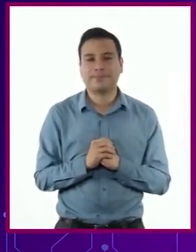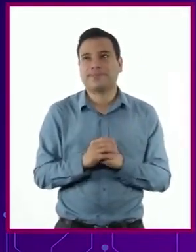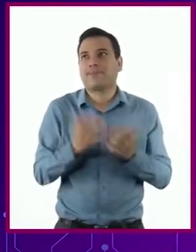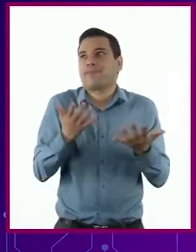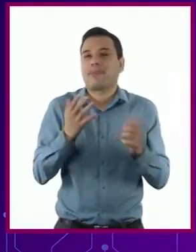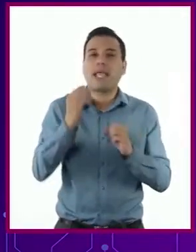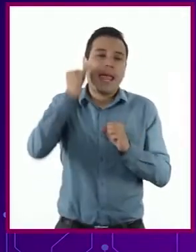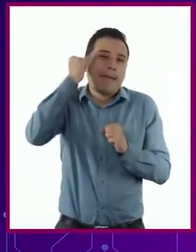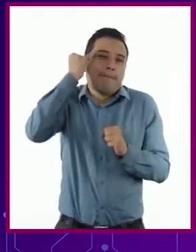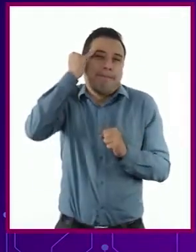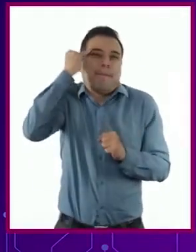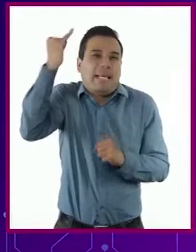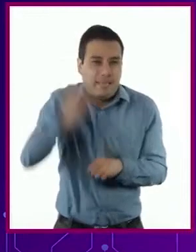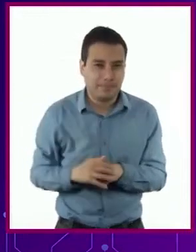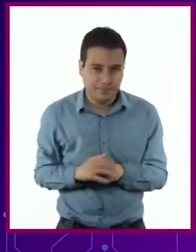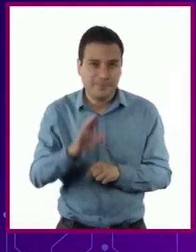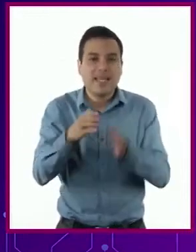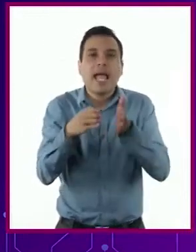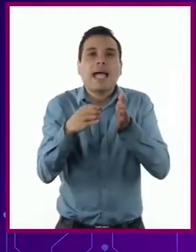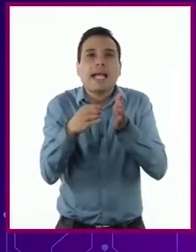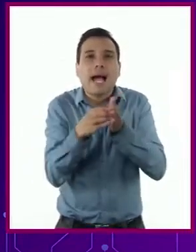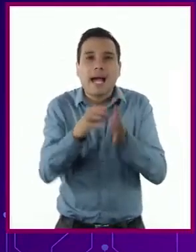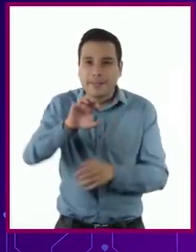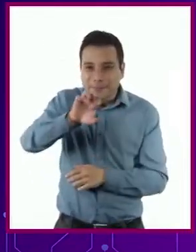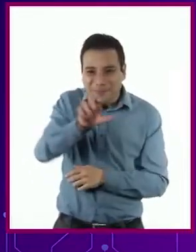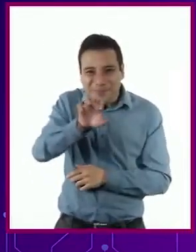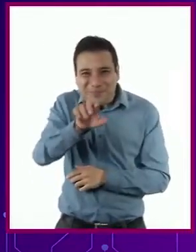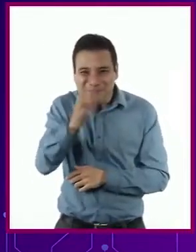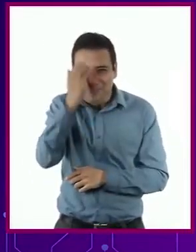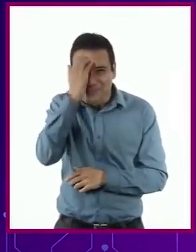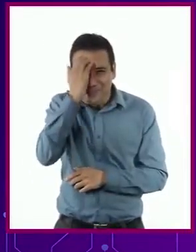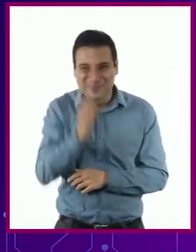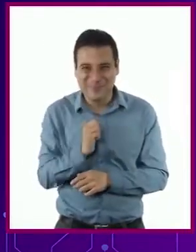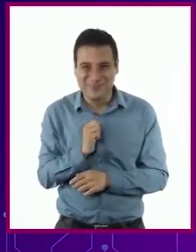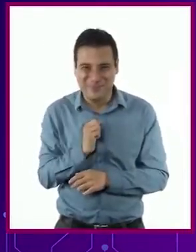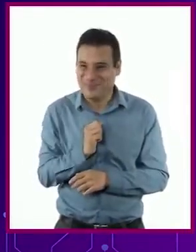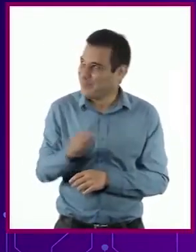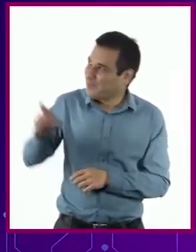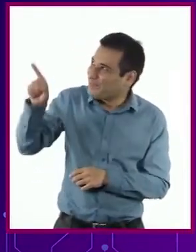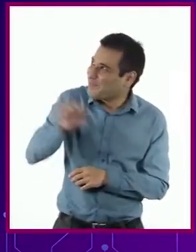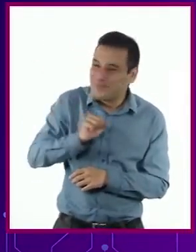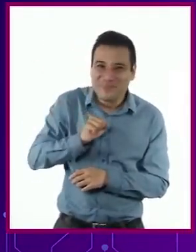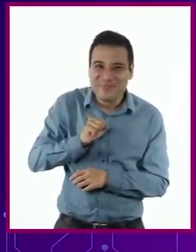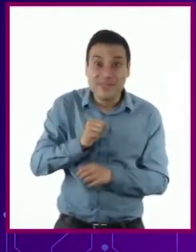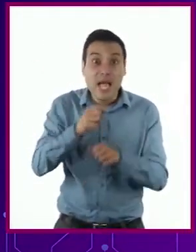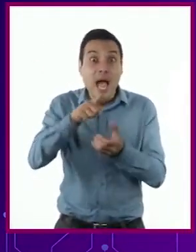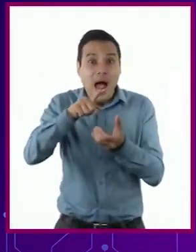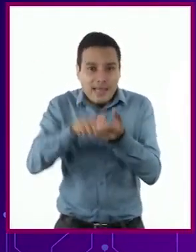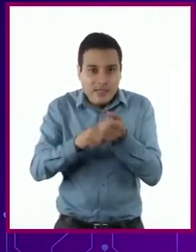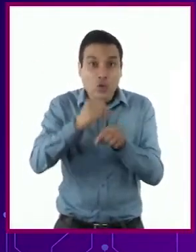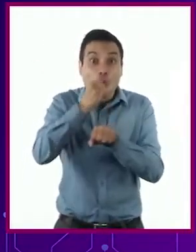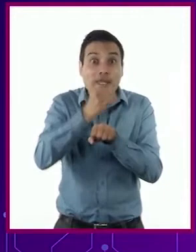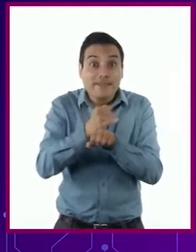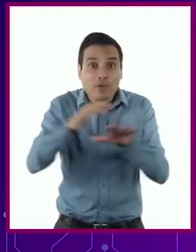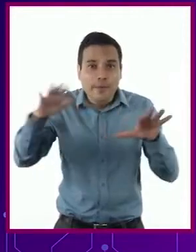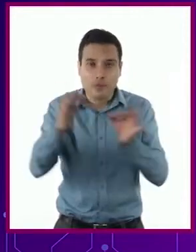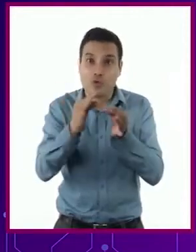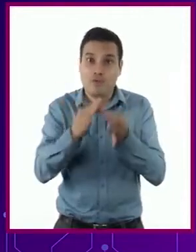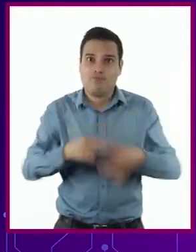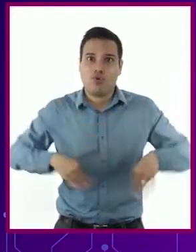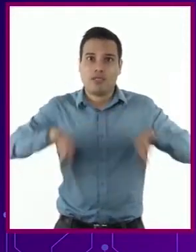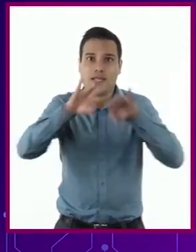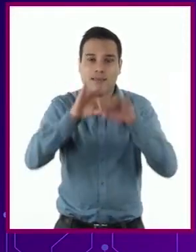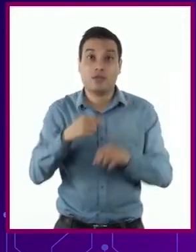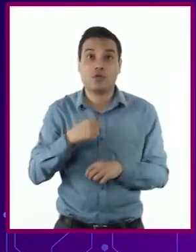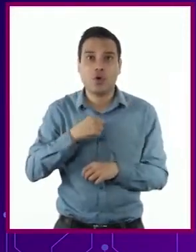Imaginen una caja fuerte cerrada, en la cual se guarda información importante. Esta caja solo se puede abrir